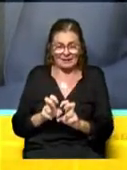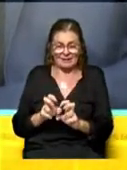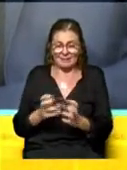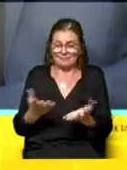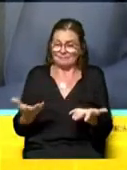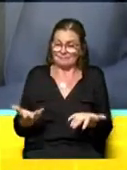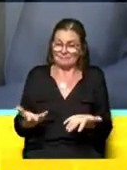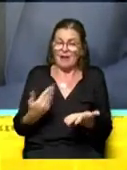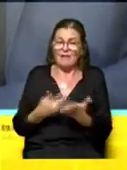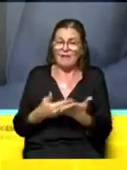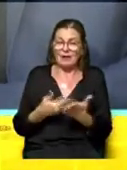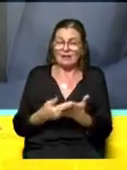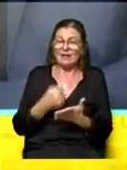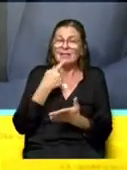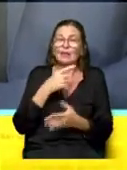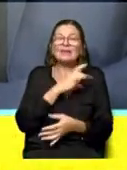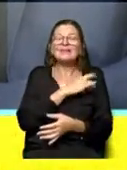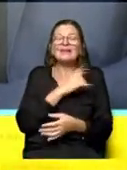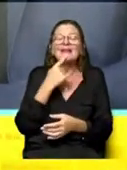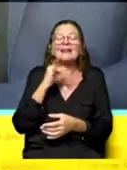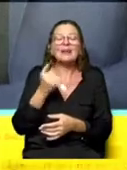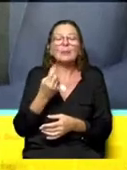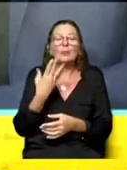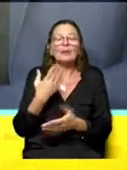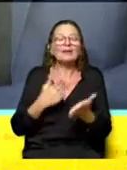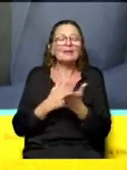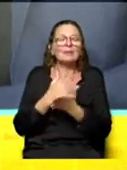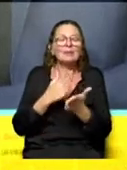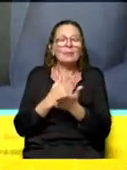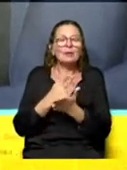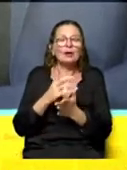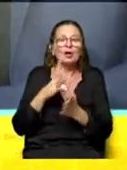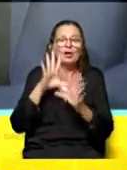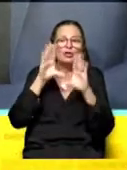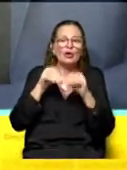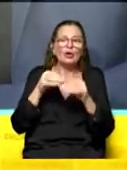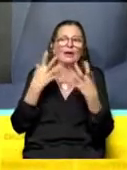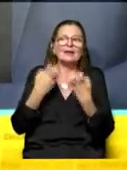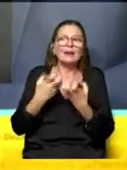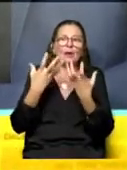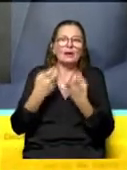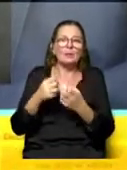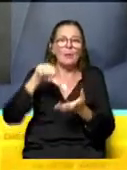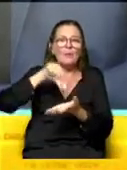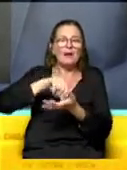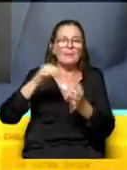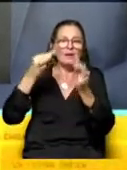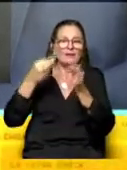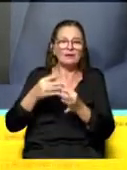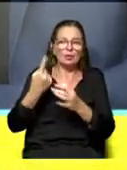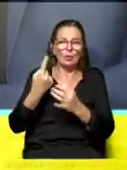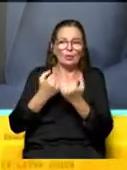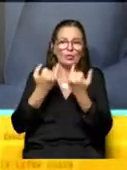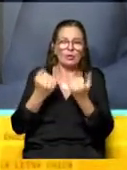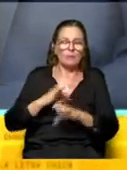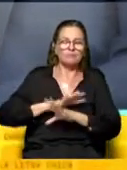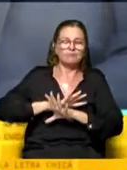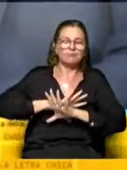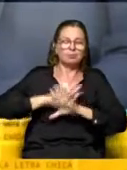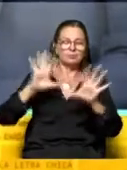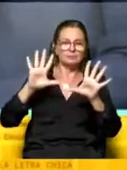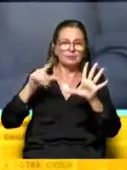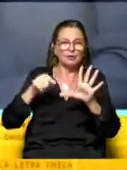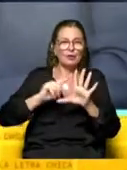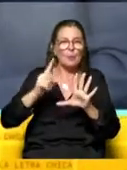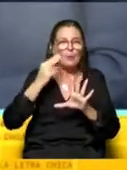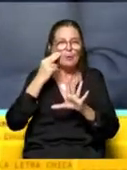incompleto. Pongo el caso de Chile porque fue siempre el paradigma y lo que todos queríamos ser, ¿no? El país perfecto, hasta que un día explotó. Y no explotó por un problema